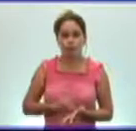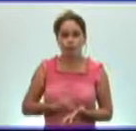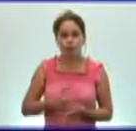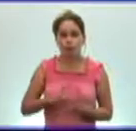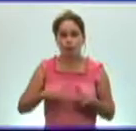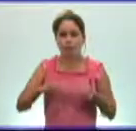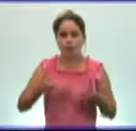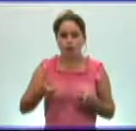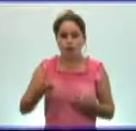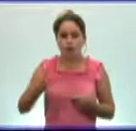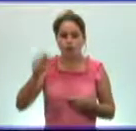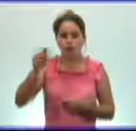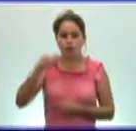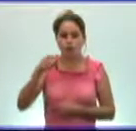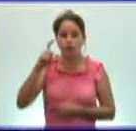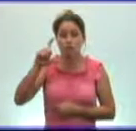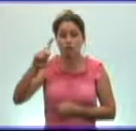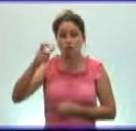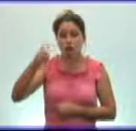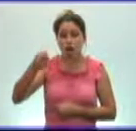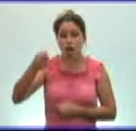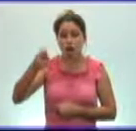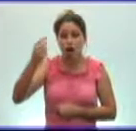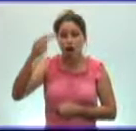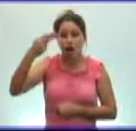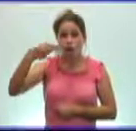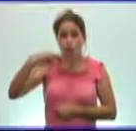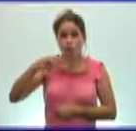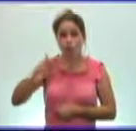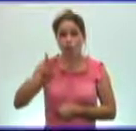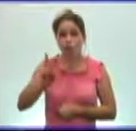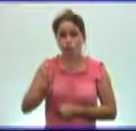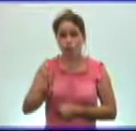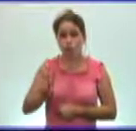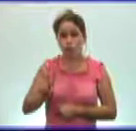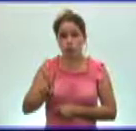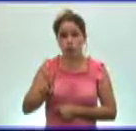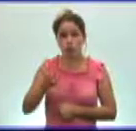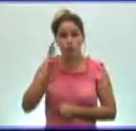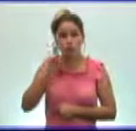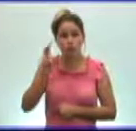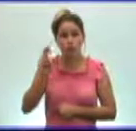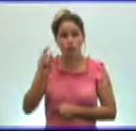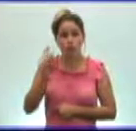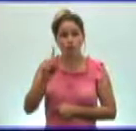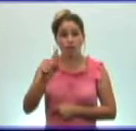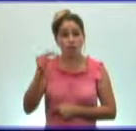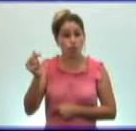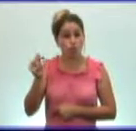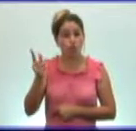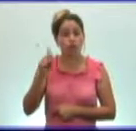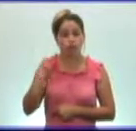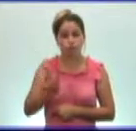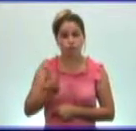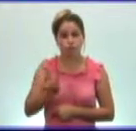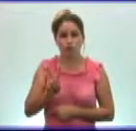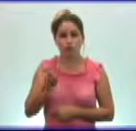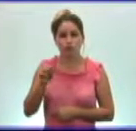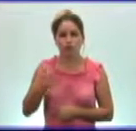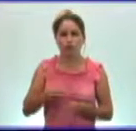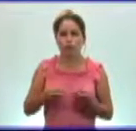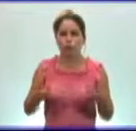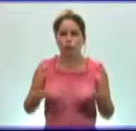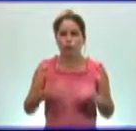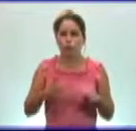estos casos el hidrógeno, recuerden que su número de oxidación es 1 menos. Este tipo de sustancias